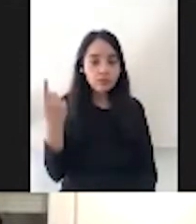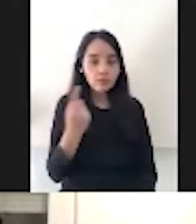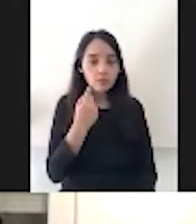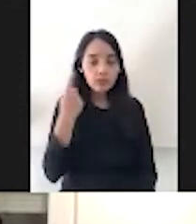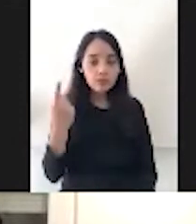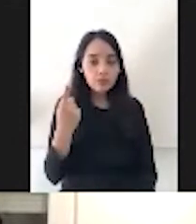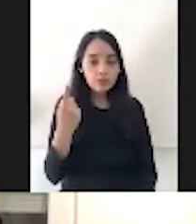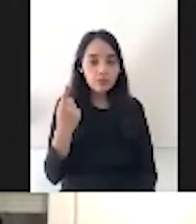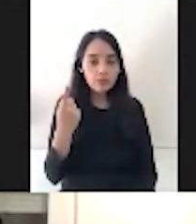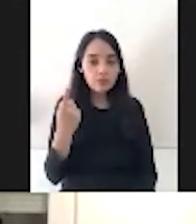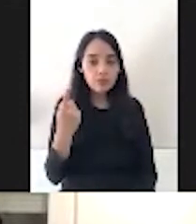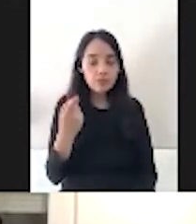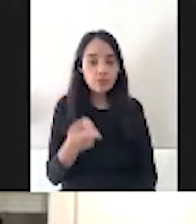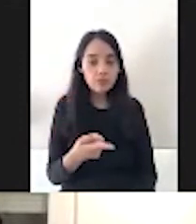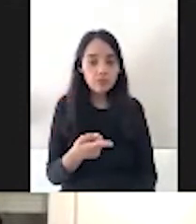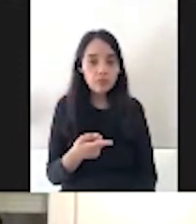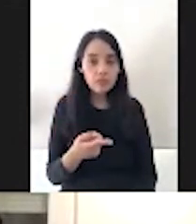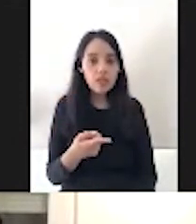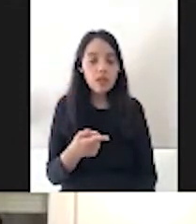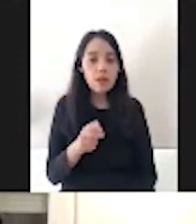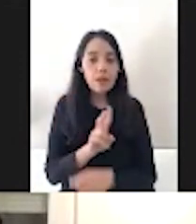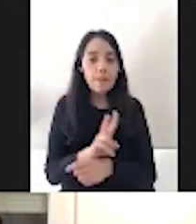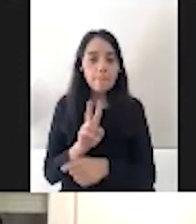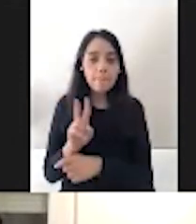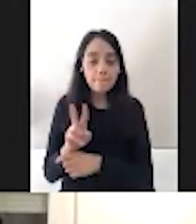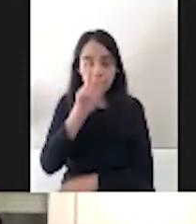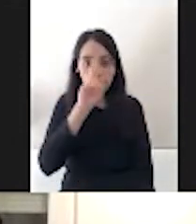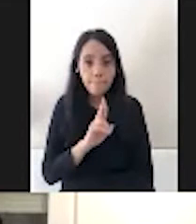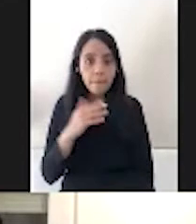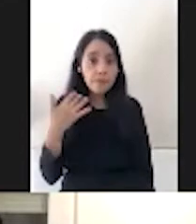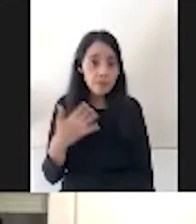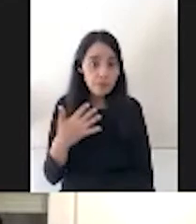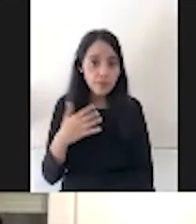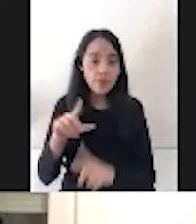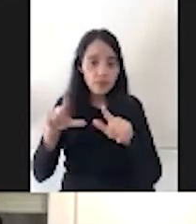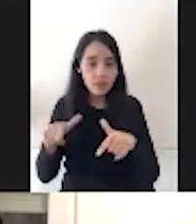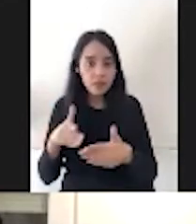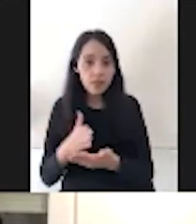la implicancia de los docentes dentro del aula, si bien